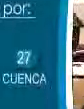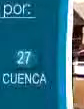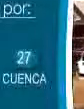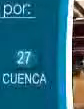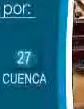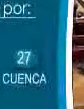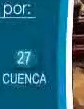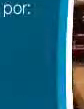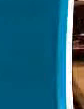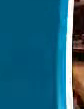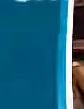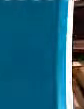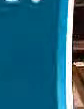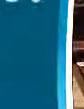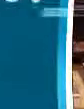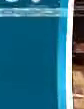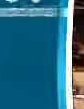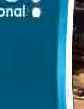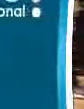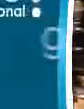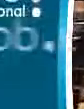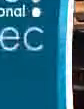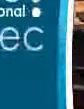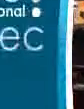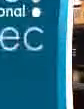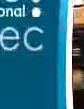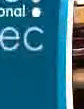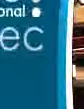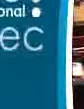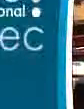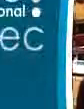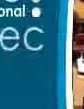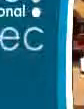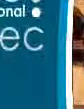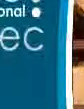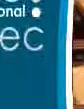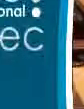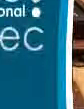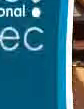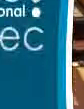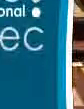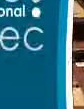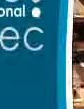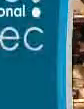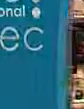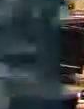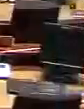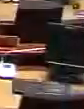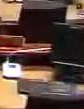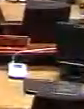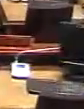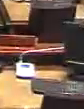27 en la ciudad de cuenca también por internet en vivo punto asamblea nacional punto 9.5